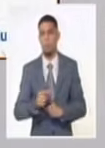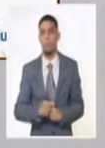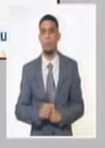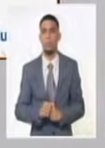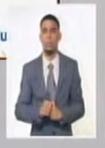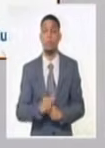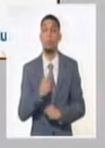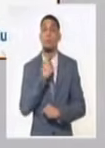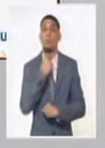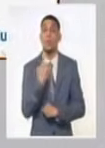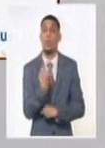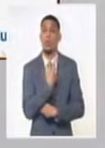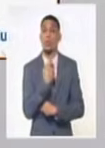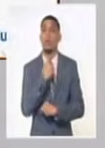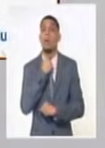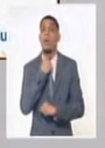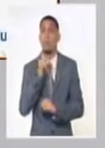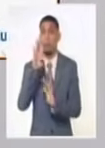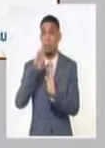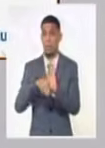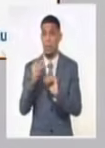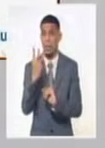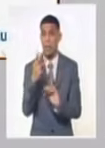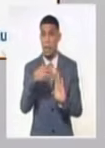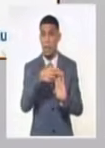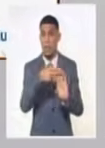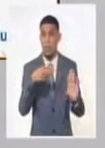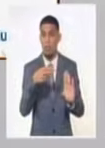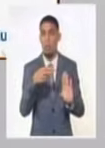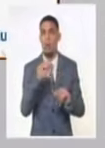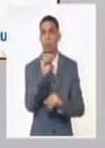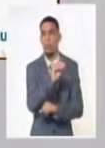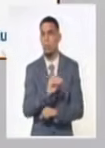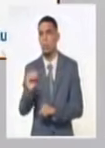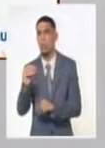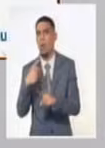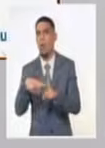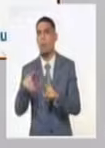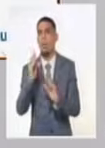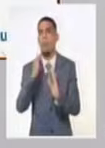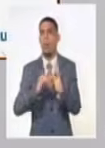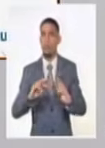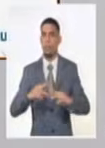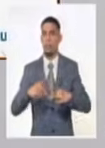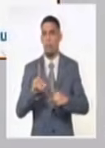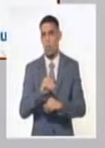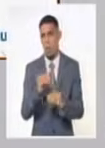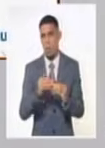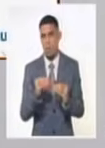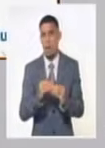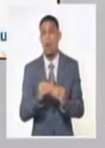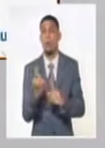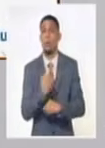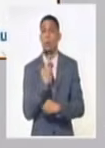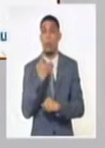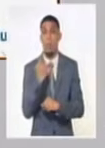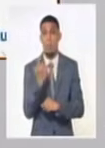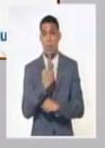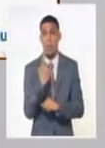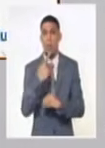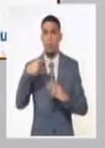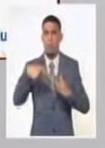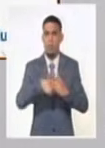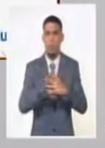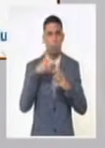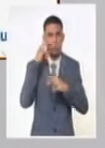nosotros retiramos 3 asignaturas del actual semestre va a pasar para el semestre que viene. Hay que buscar las afectaciones de precedencia, hay que ver como